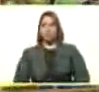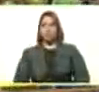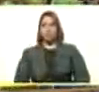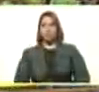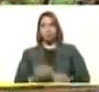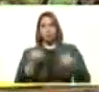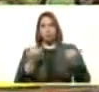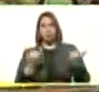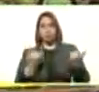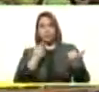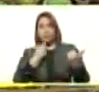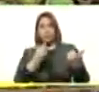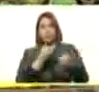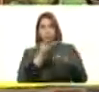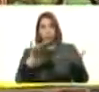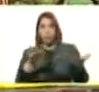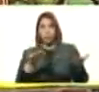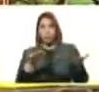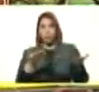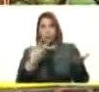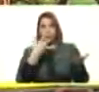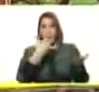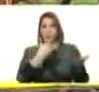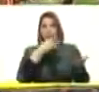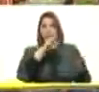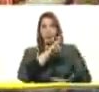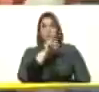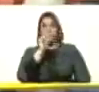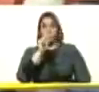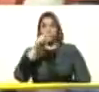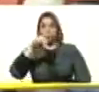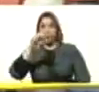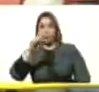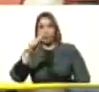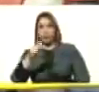Ahora lo van a decir ustedes. 3R.